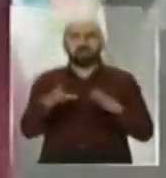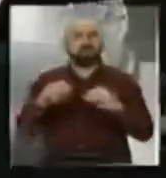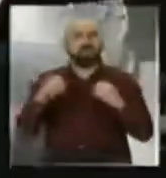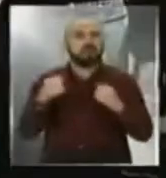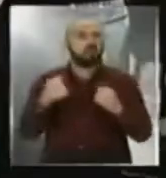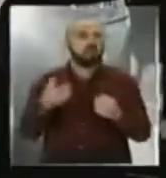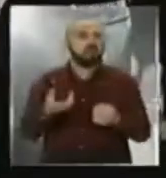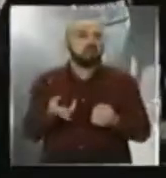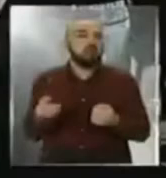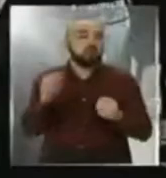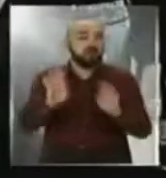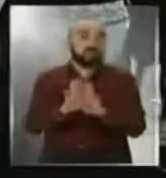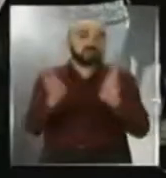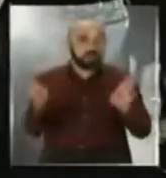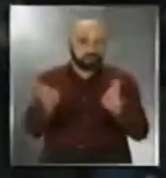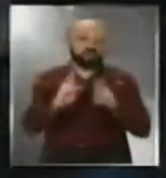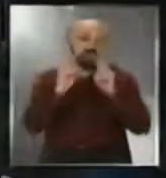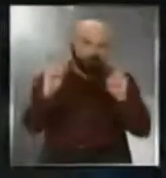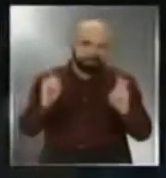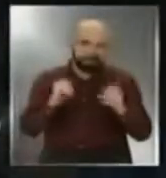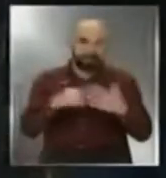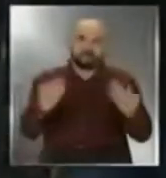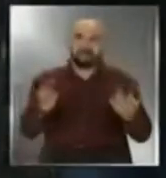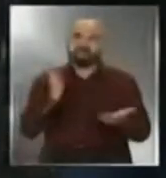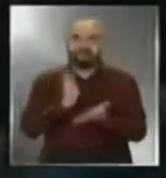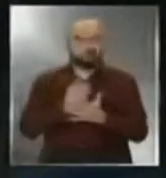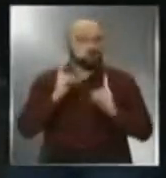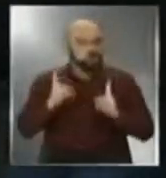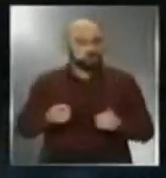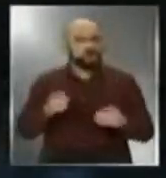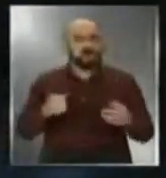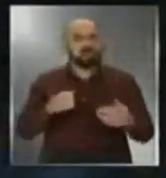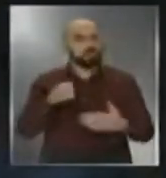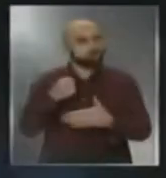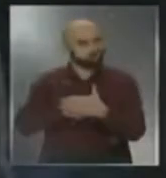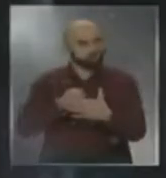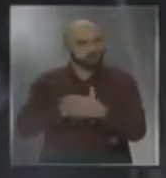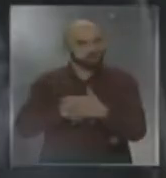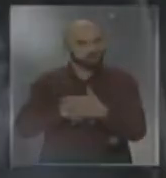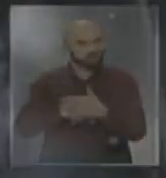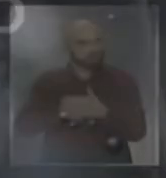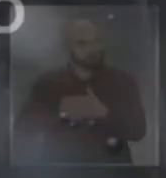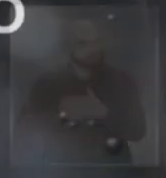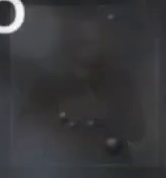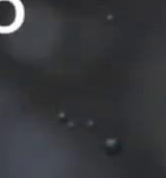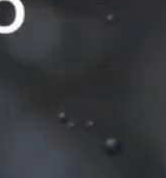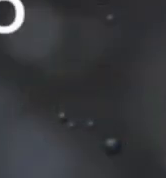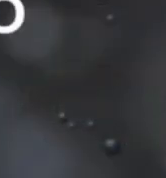reapertura y la necesidad de no bajar la guardia en el combate del coronavirus.